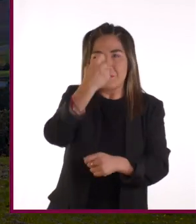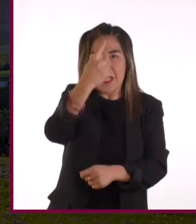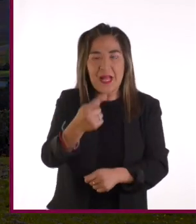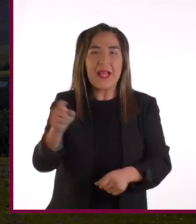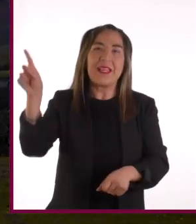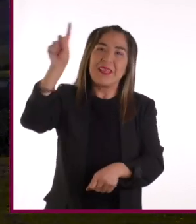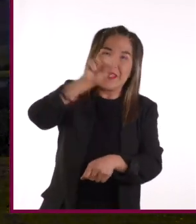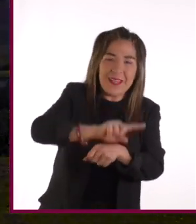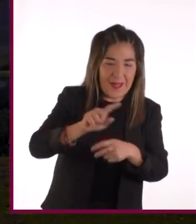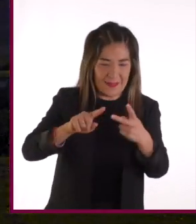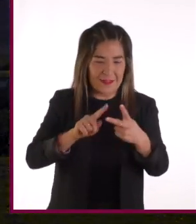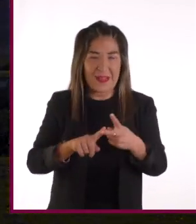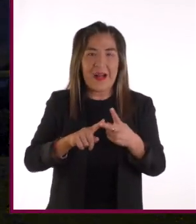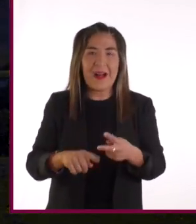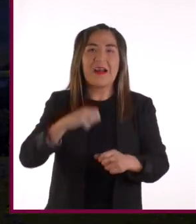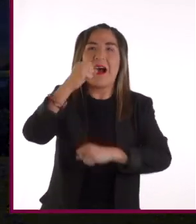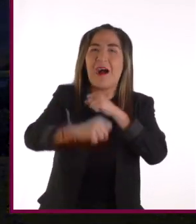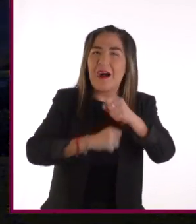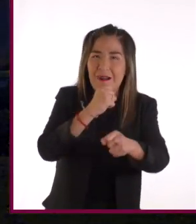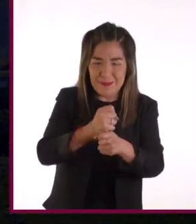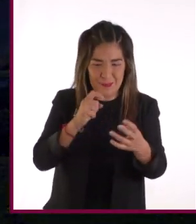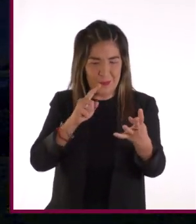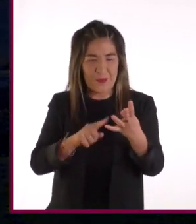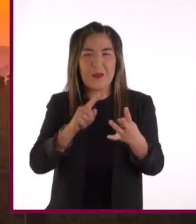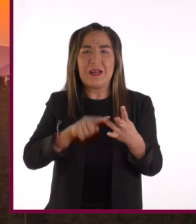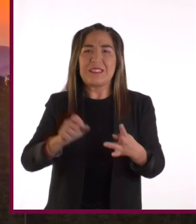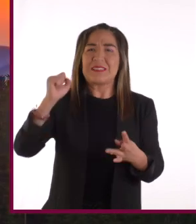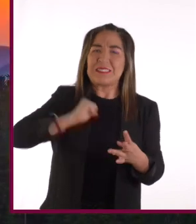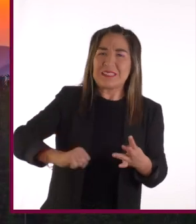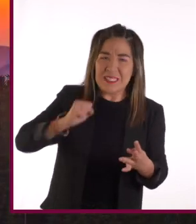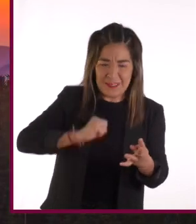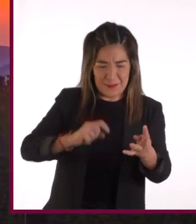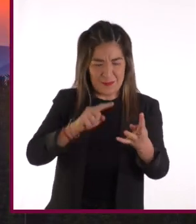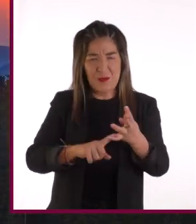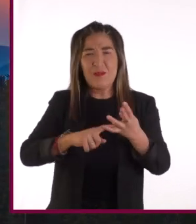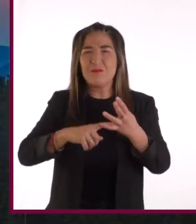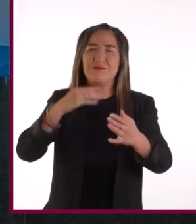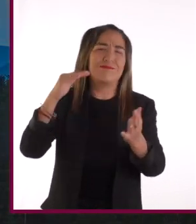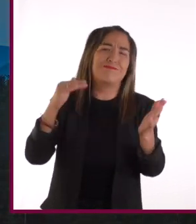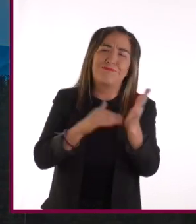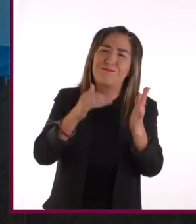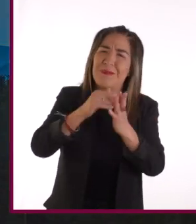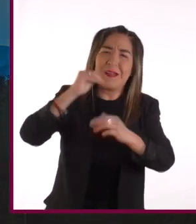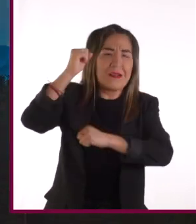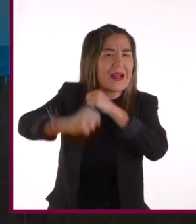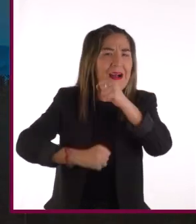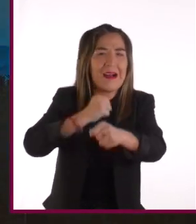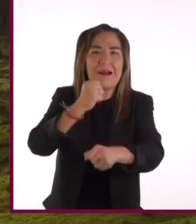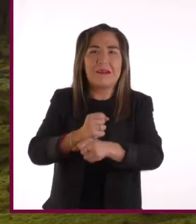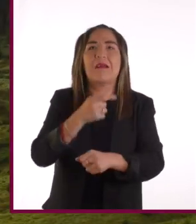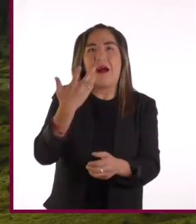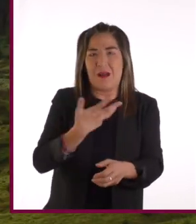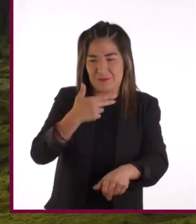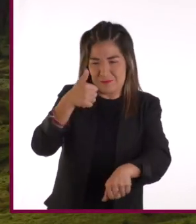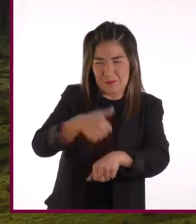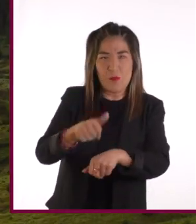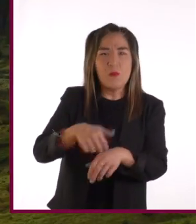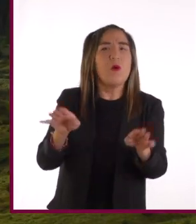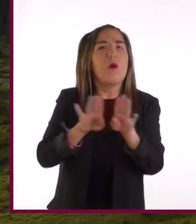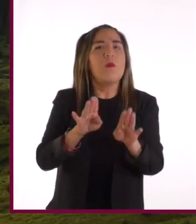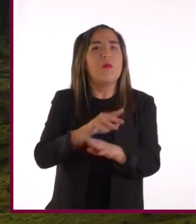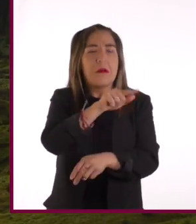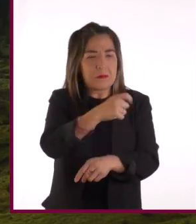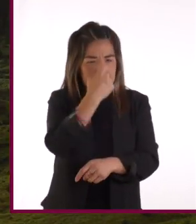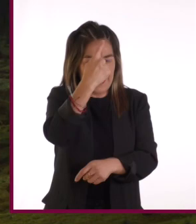los años, a los siglos y a los milenios? Esta numeración ha sido como arbitraria porque se decidió que un día